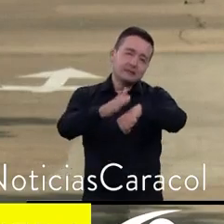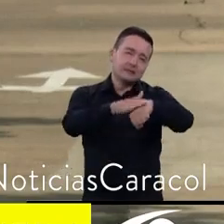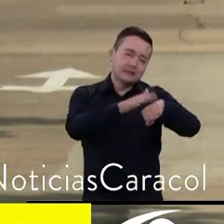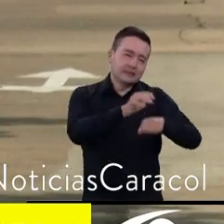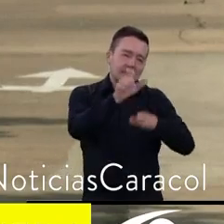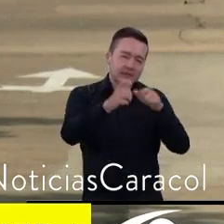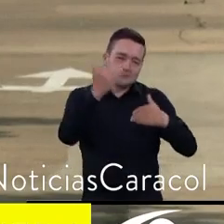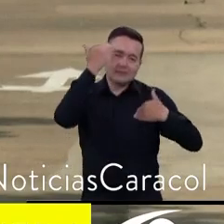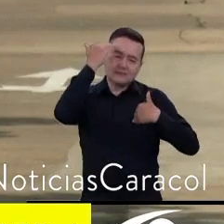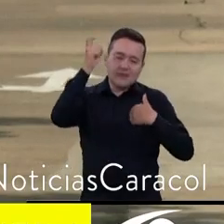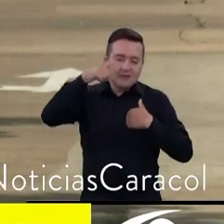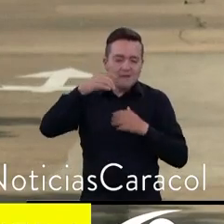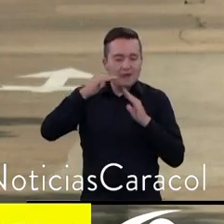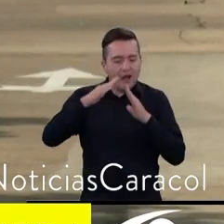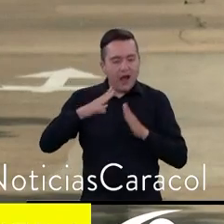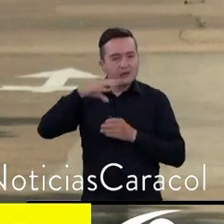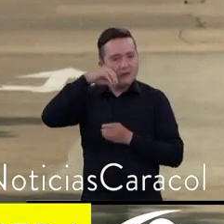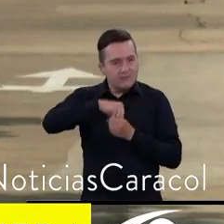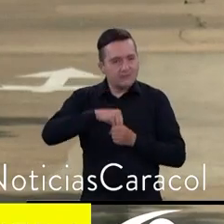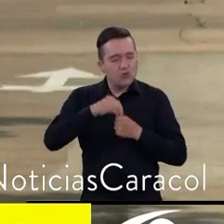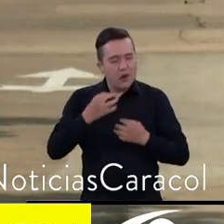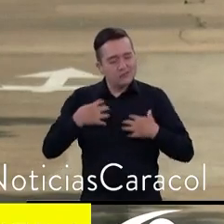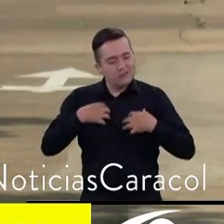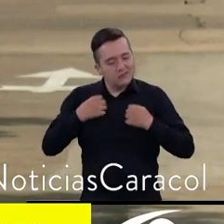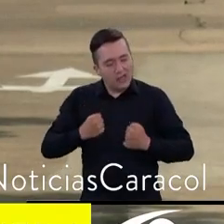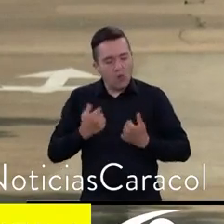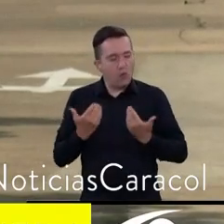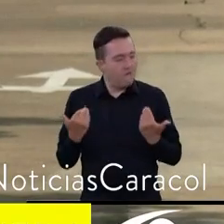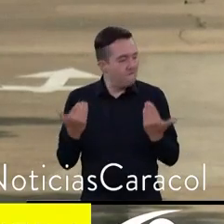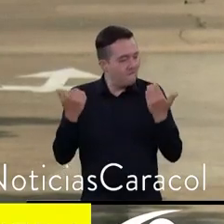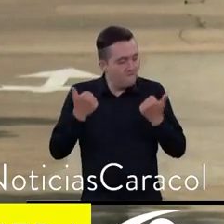es a que permanezcan en casa por la salud y el bienestar